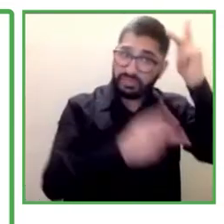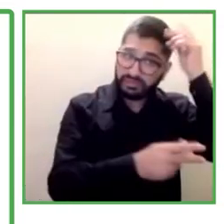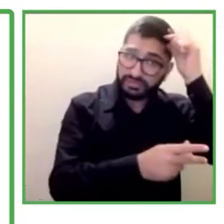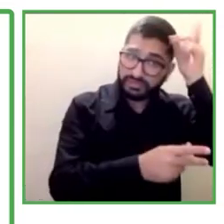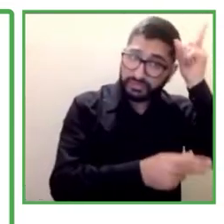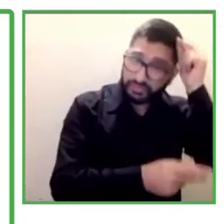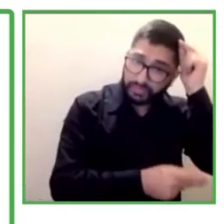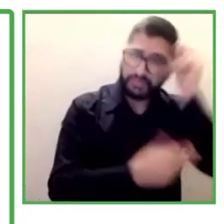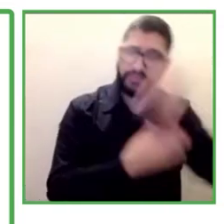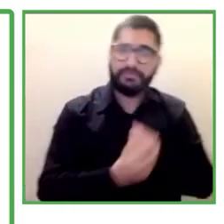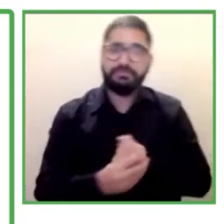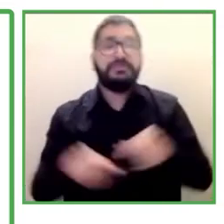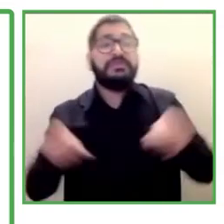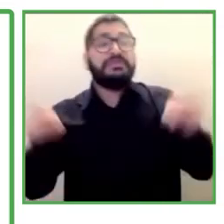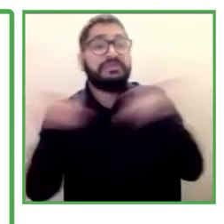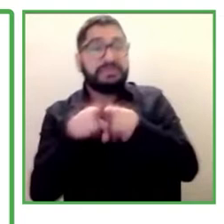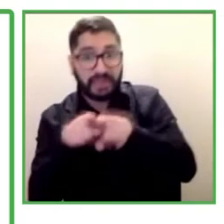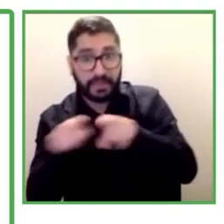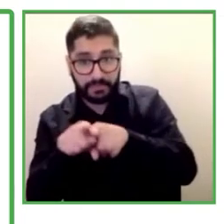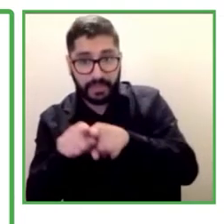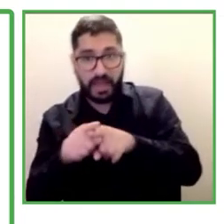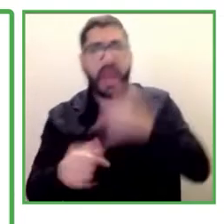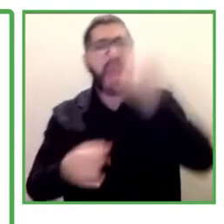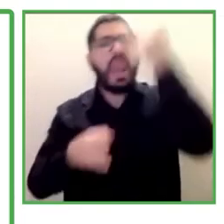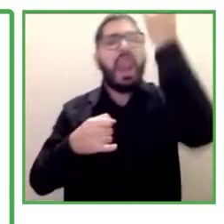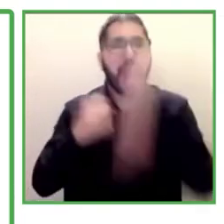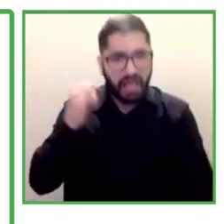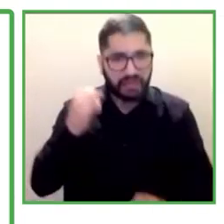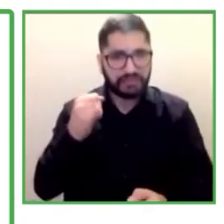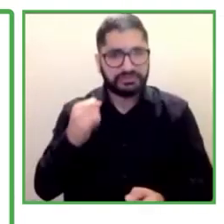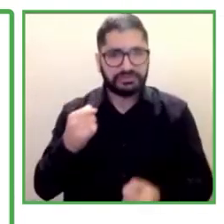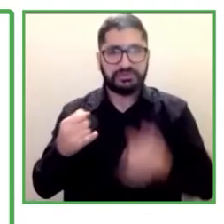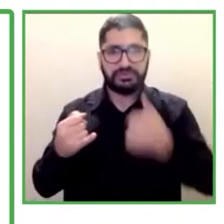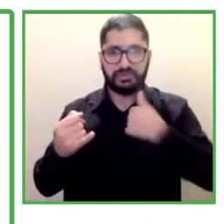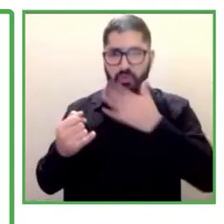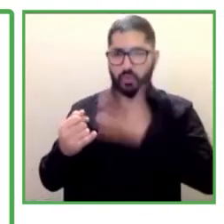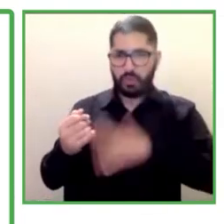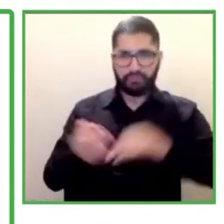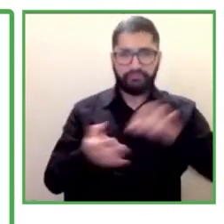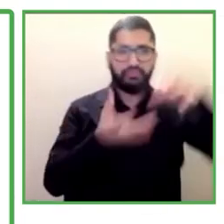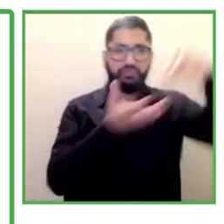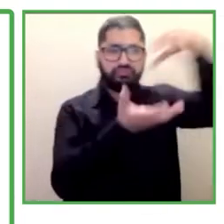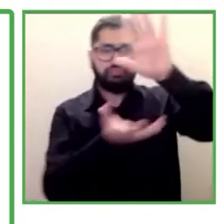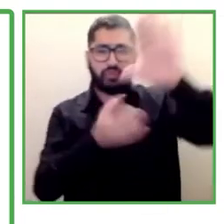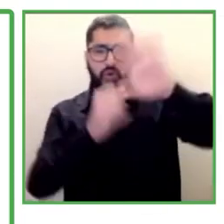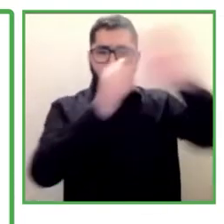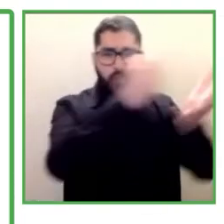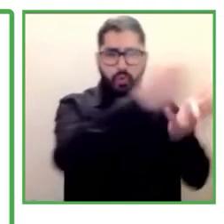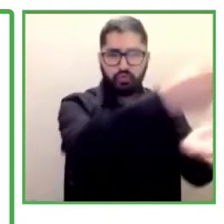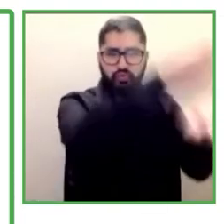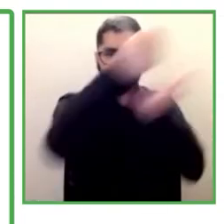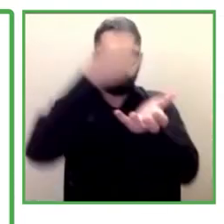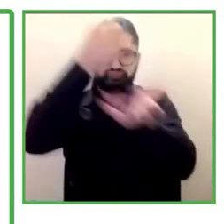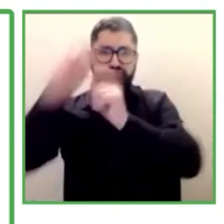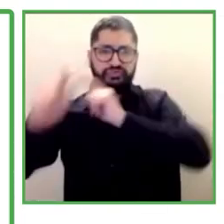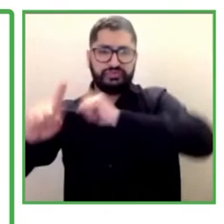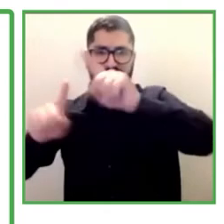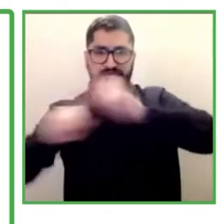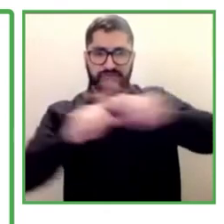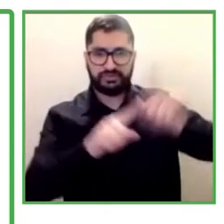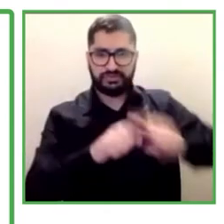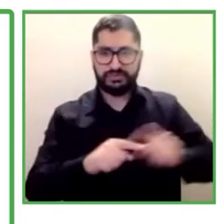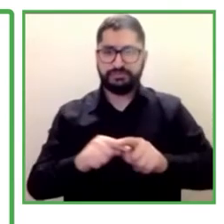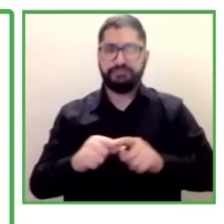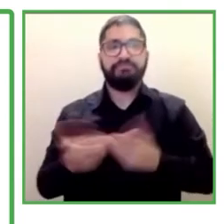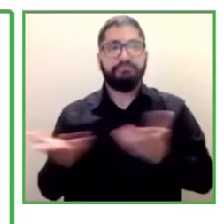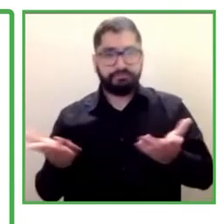también hemos recibido financiación de diferentes financiadores, tanto públicos como privados y también de la Unión Europea.